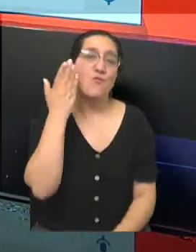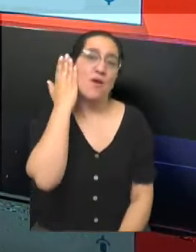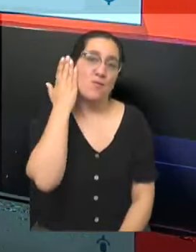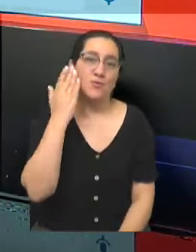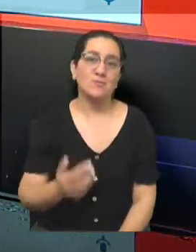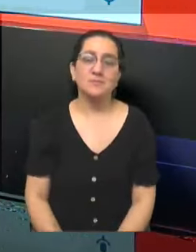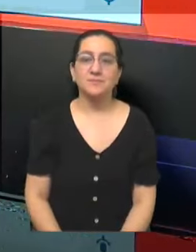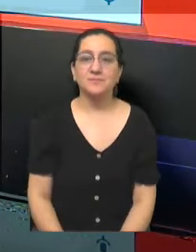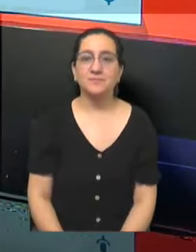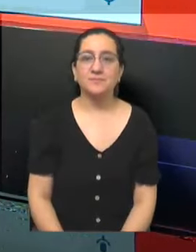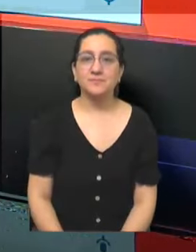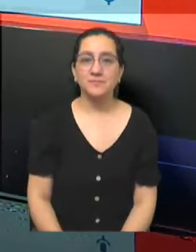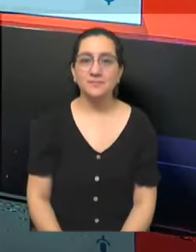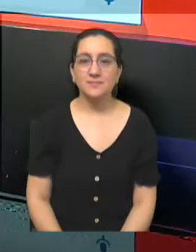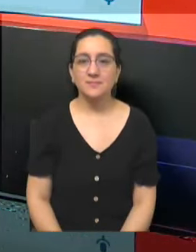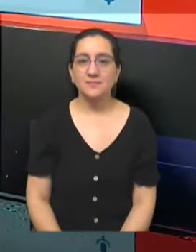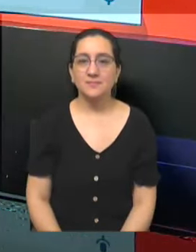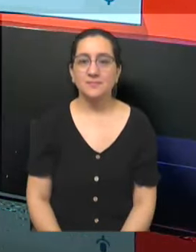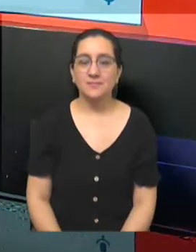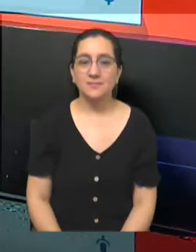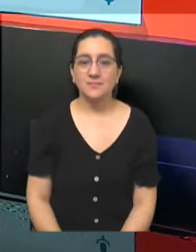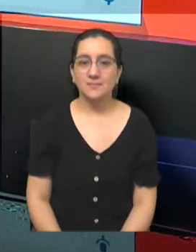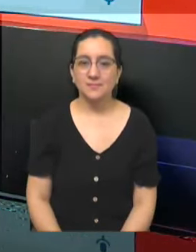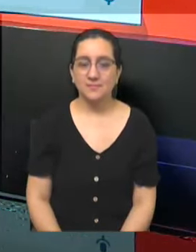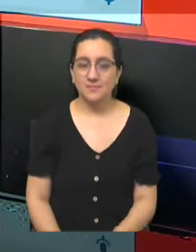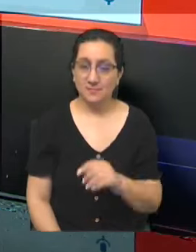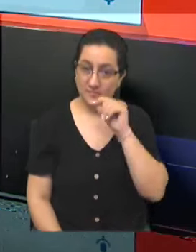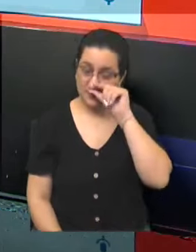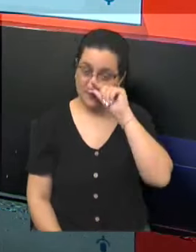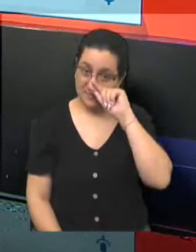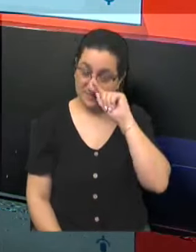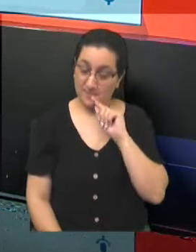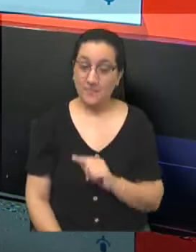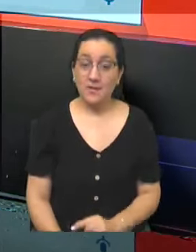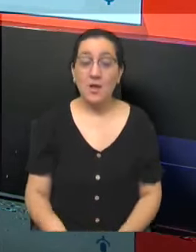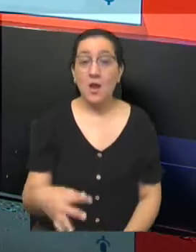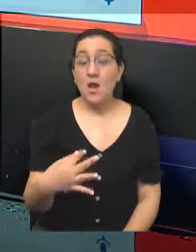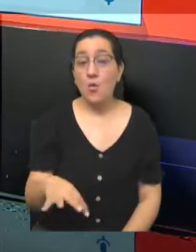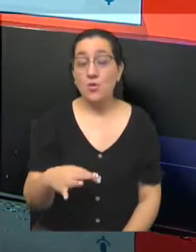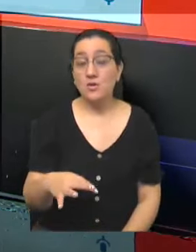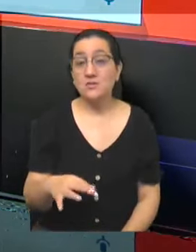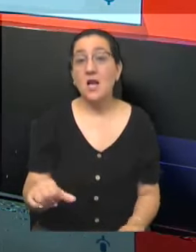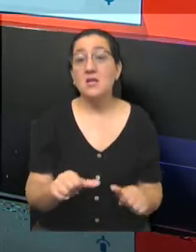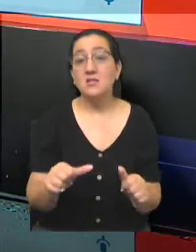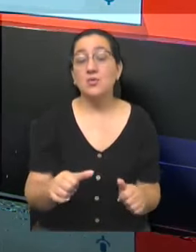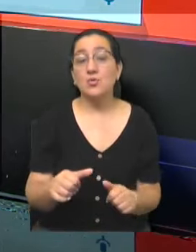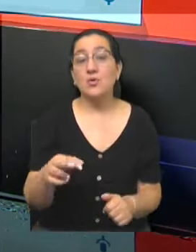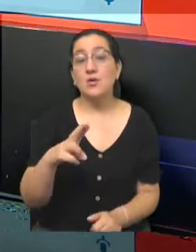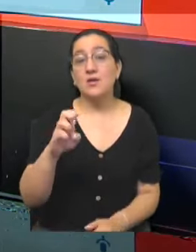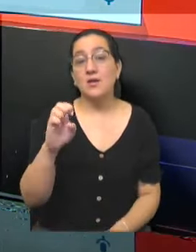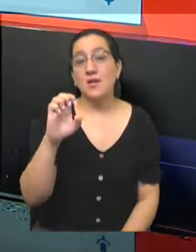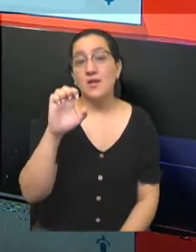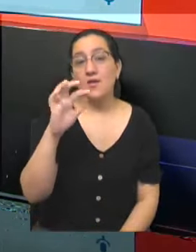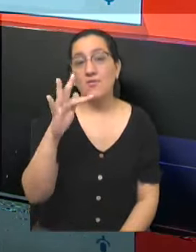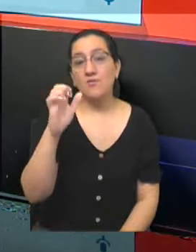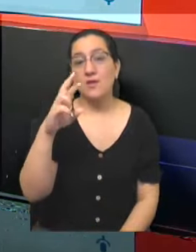Perfecto. La única manera es hacer un referéndum, que no tenemos muchas buenas experiencias últimamente. Capaz que ver en qué momento hacer el